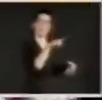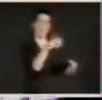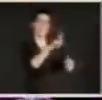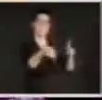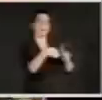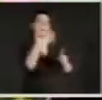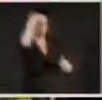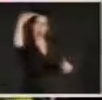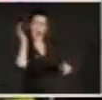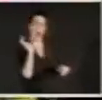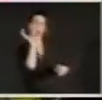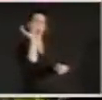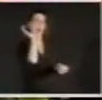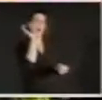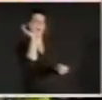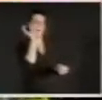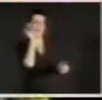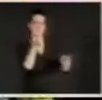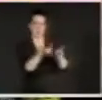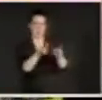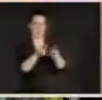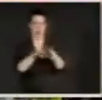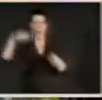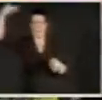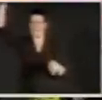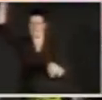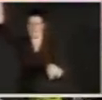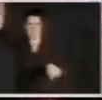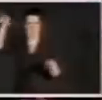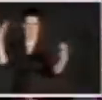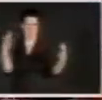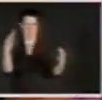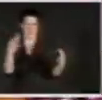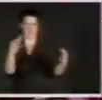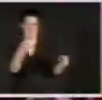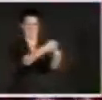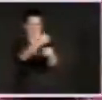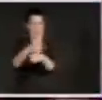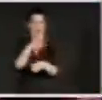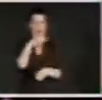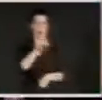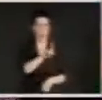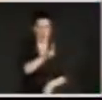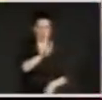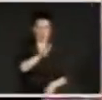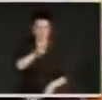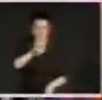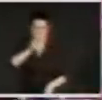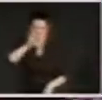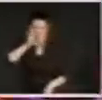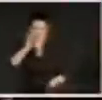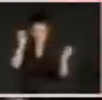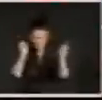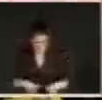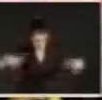por los bemoles de Obama que se cumpla de una vez El conjuro a la de tres una dos